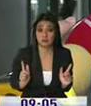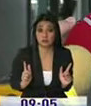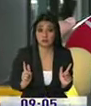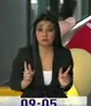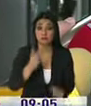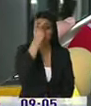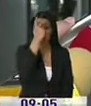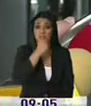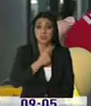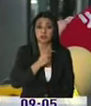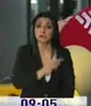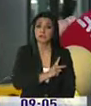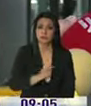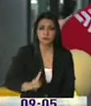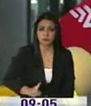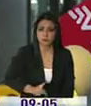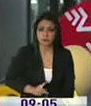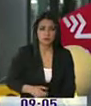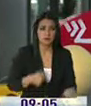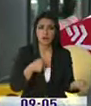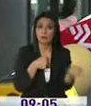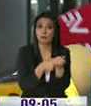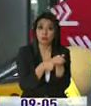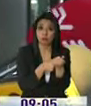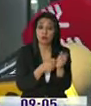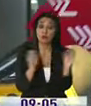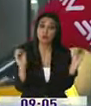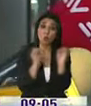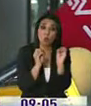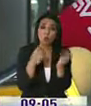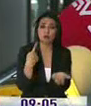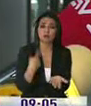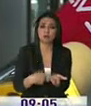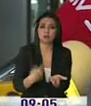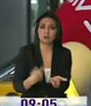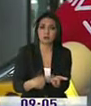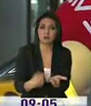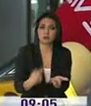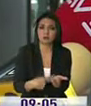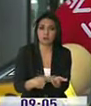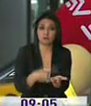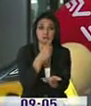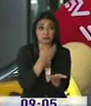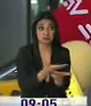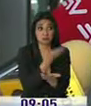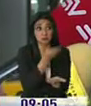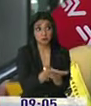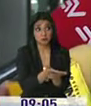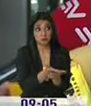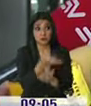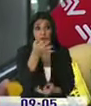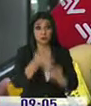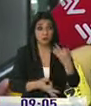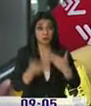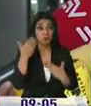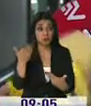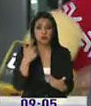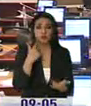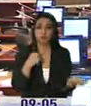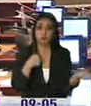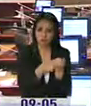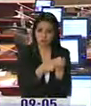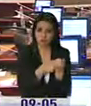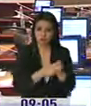de apoyar o de analizar a quienes planteen ese juicio